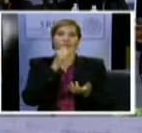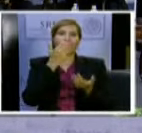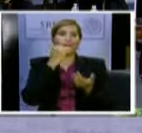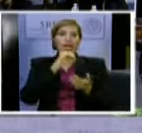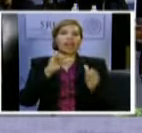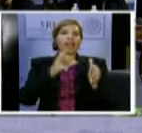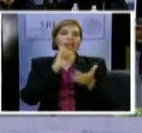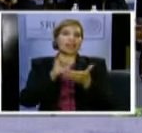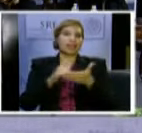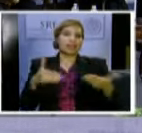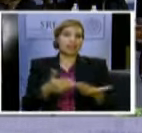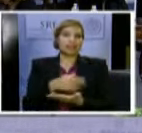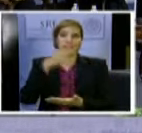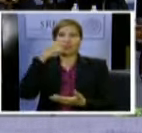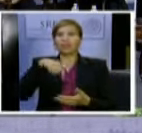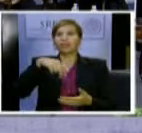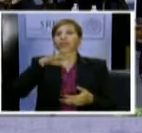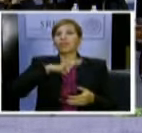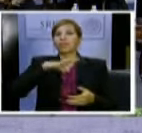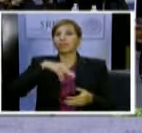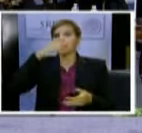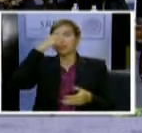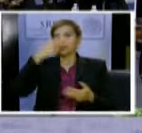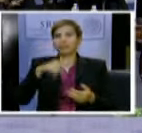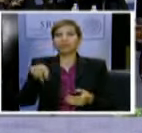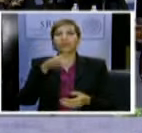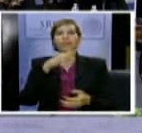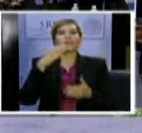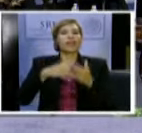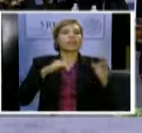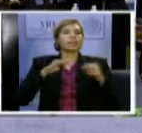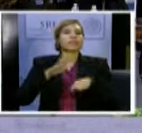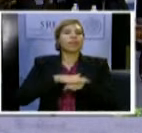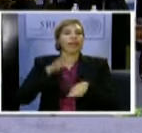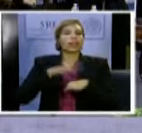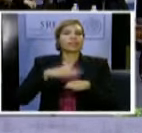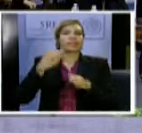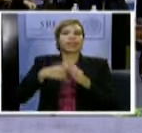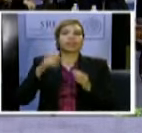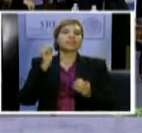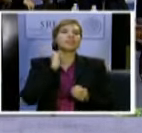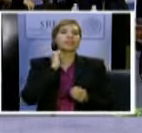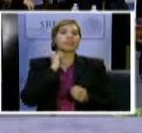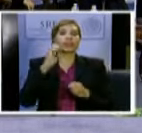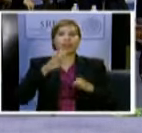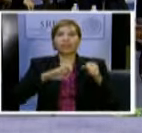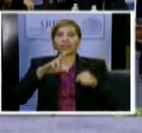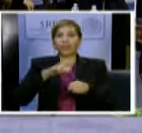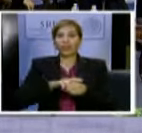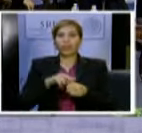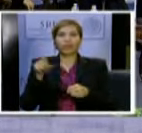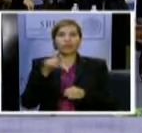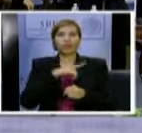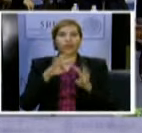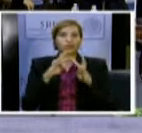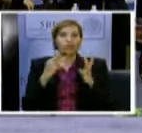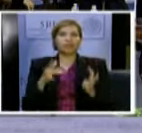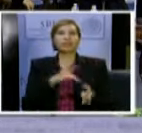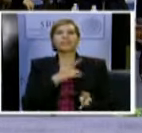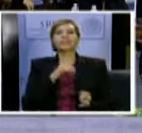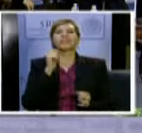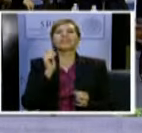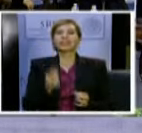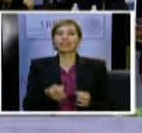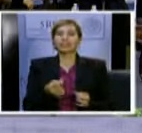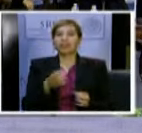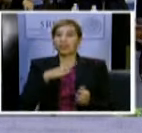acta de nacimiento. Y nos queda una tarea pendiente que bueno que la senadora, el señor embajador, estén aquí en el sentido